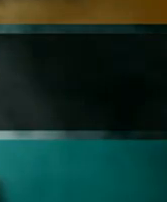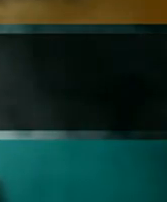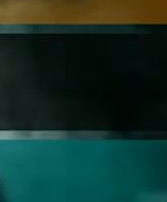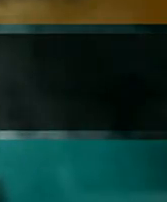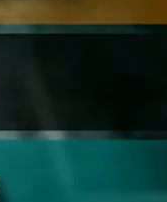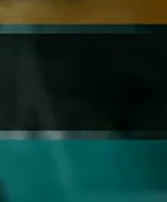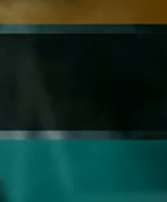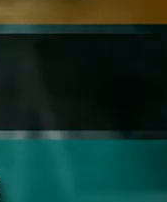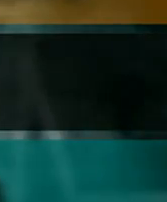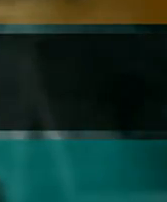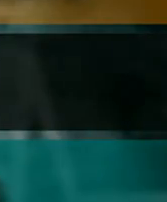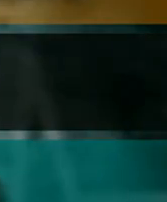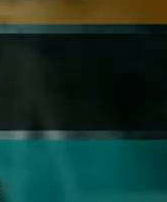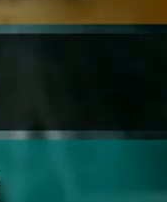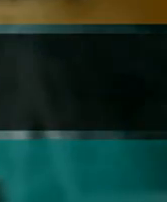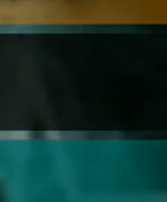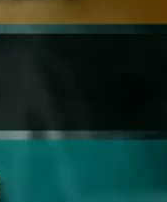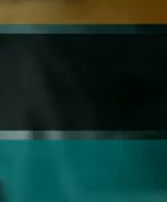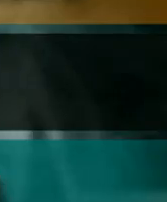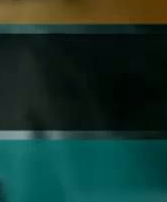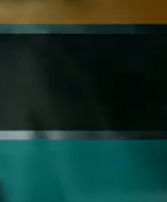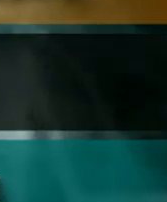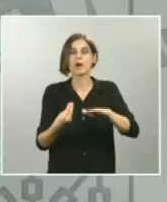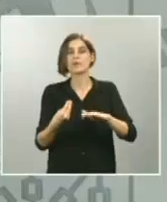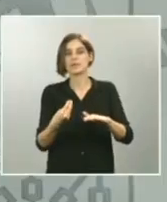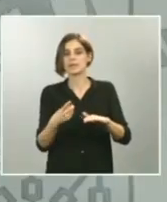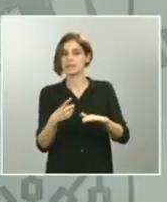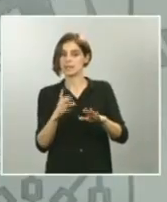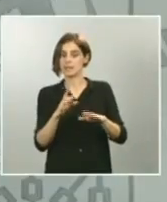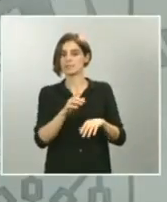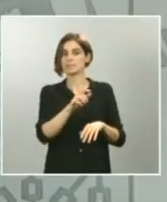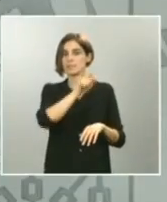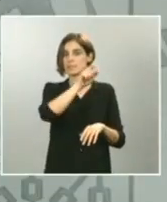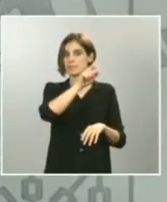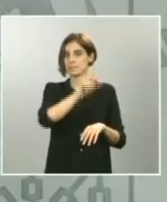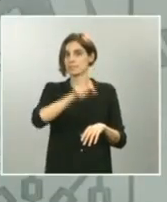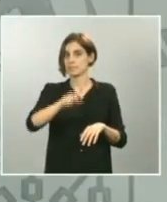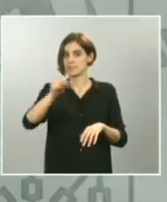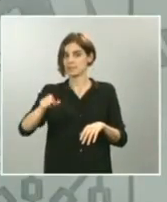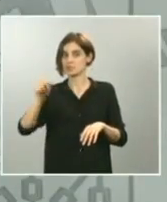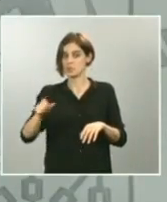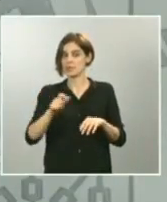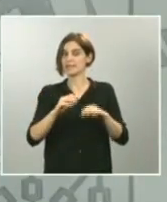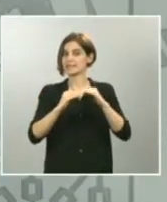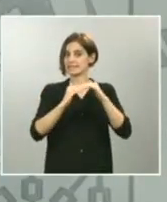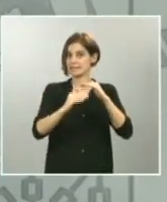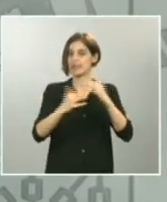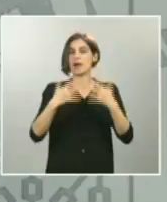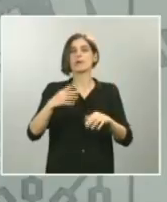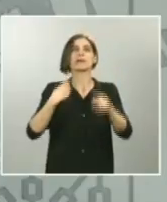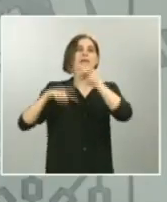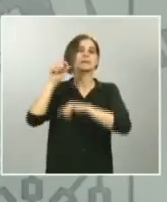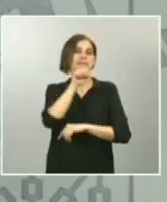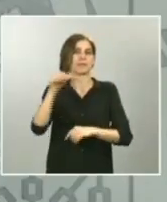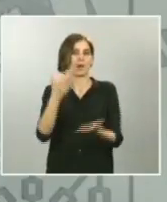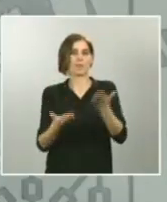lleuger increment respecte d'ahir, quan se'n van enregistrar 517. Les camas UCIs, pese a que estan millor que la setmana passada, siguen